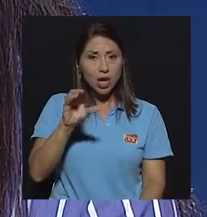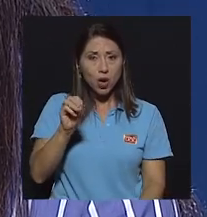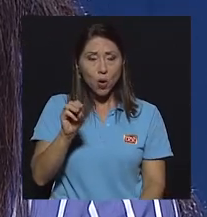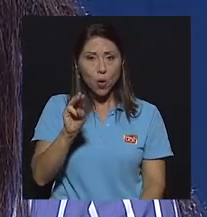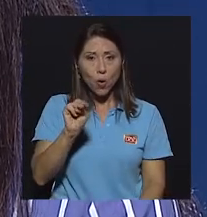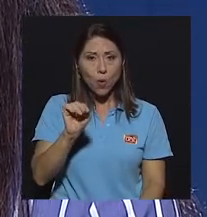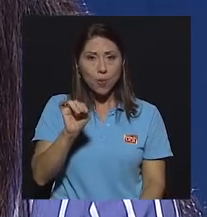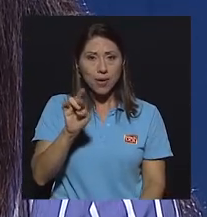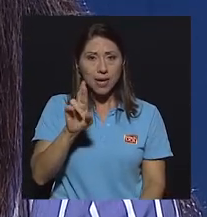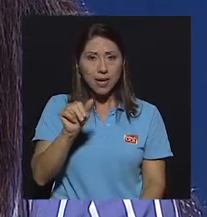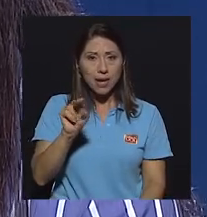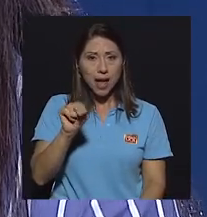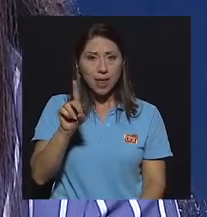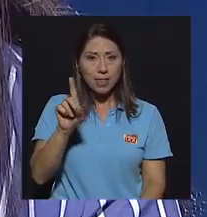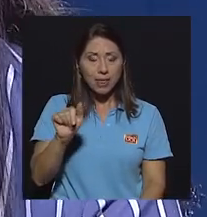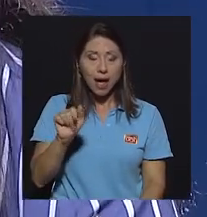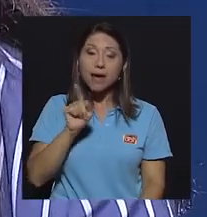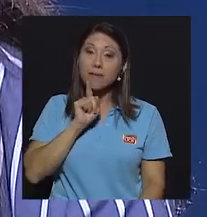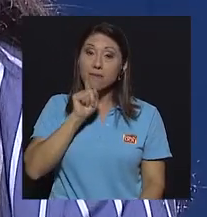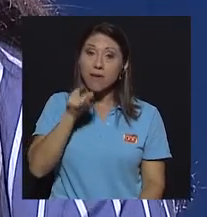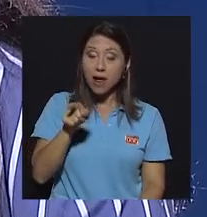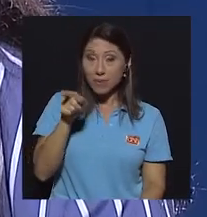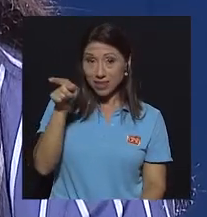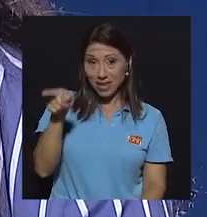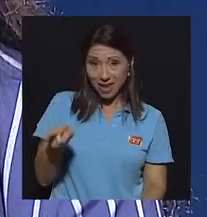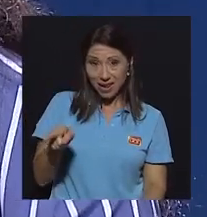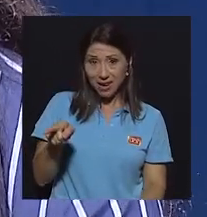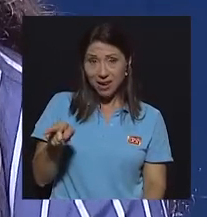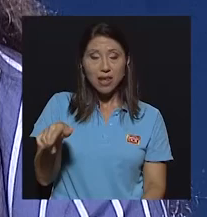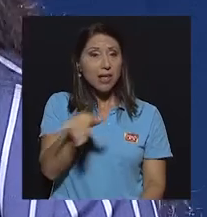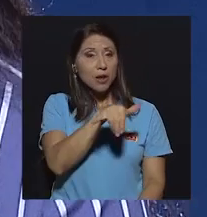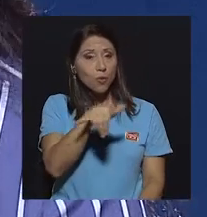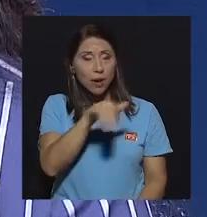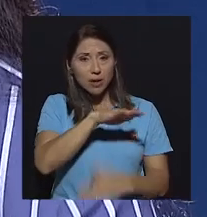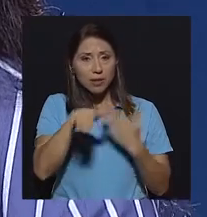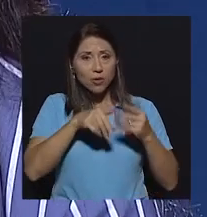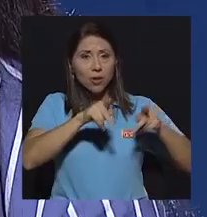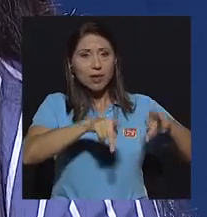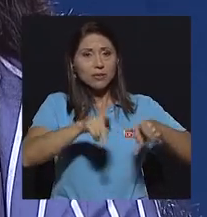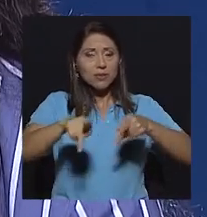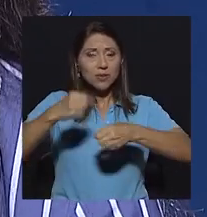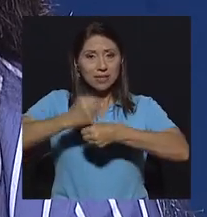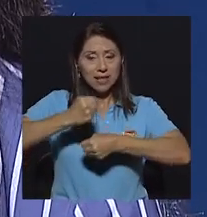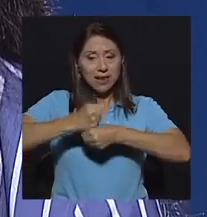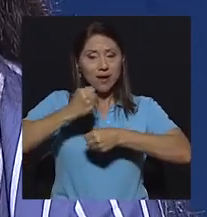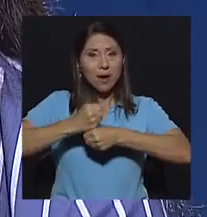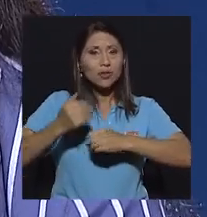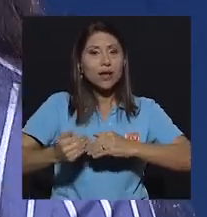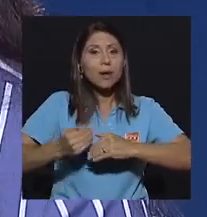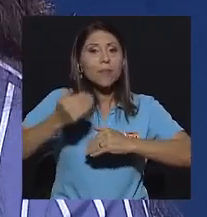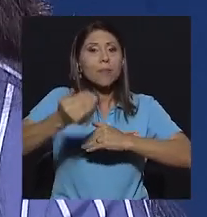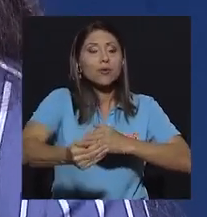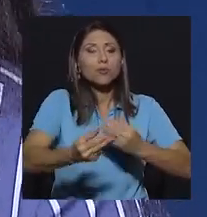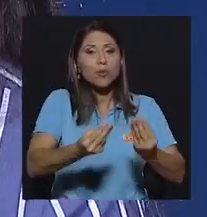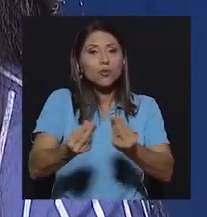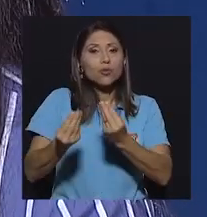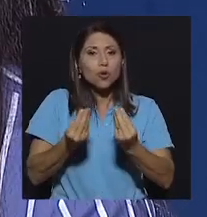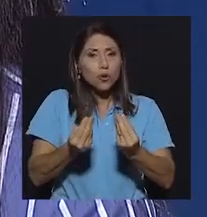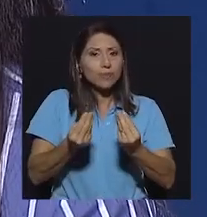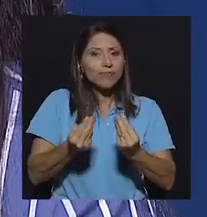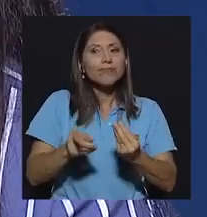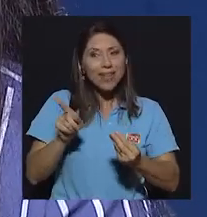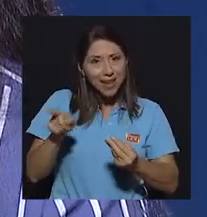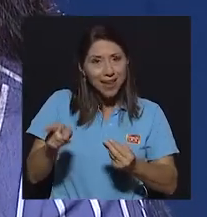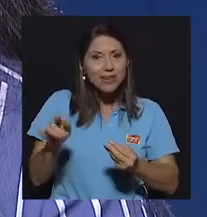él realmente estuvo, al igual que todos los que trabajamos en la postproducción, realmente